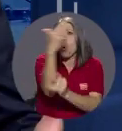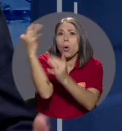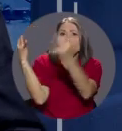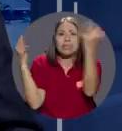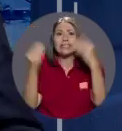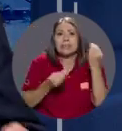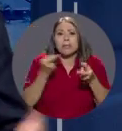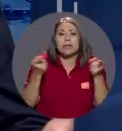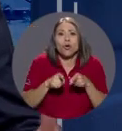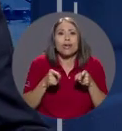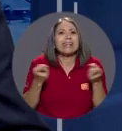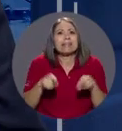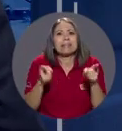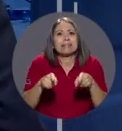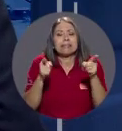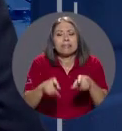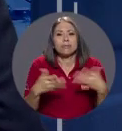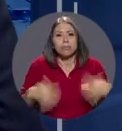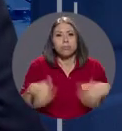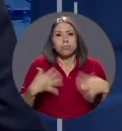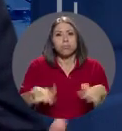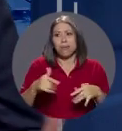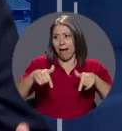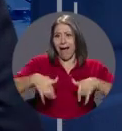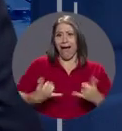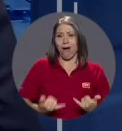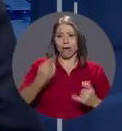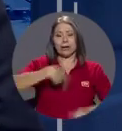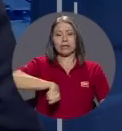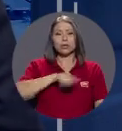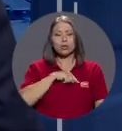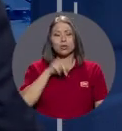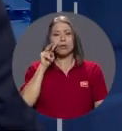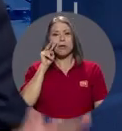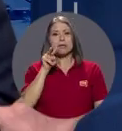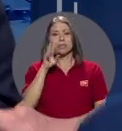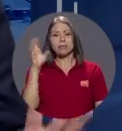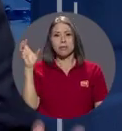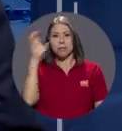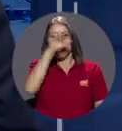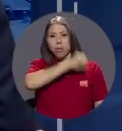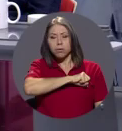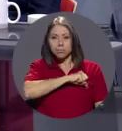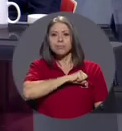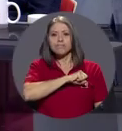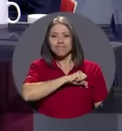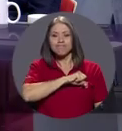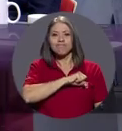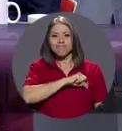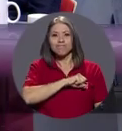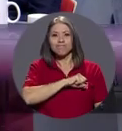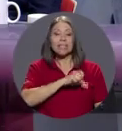eran inagotables? Bueno, ¿qué es lo que ha estado pasando? Hoy día hacemos conciencia y